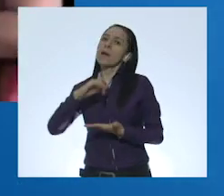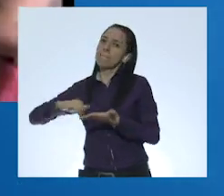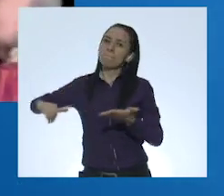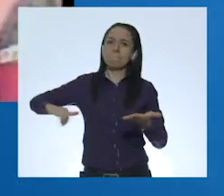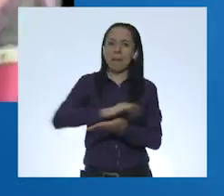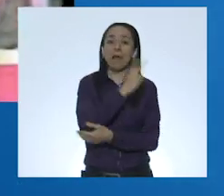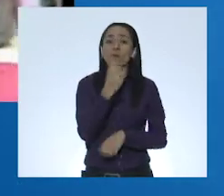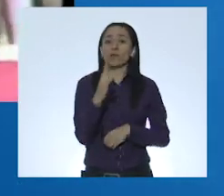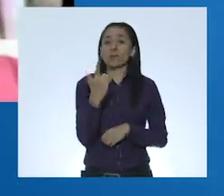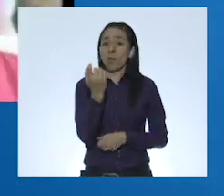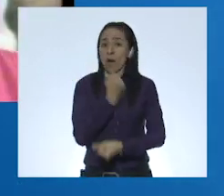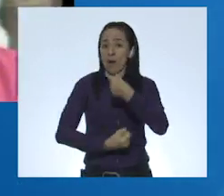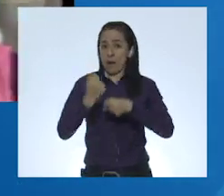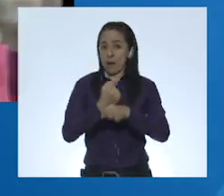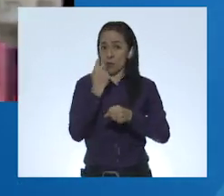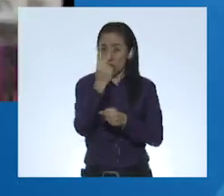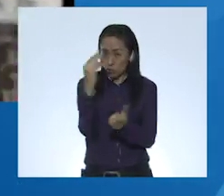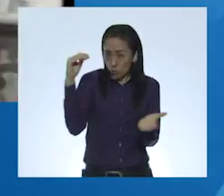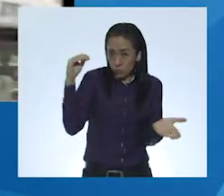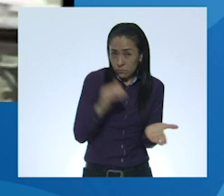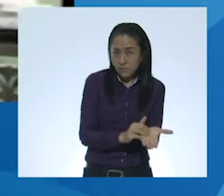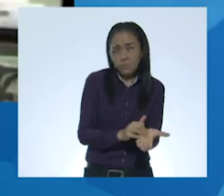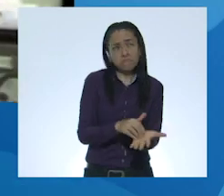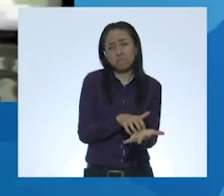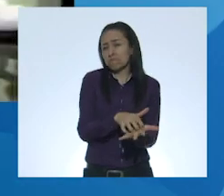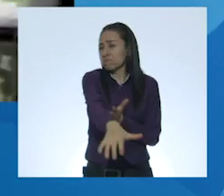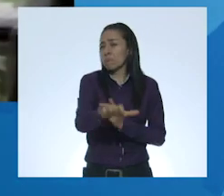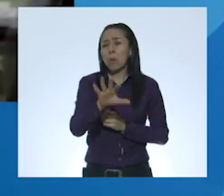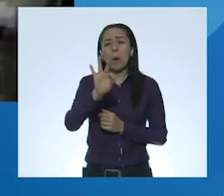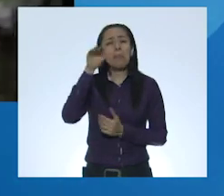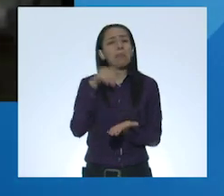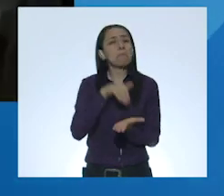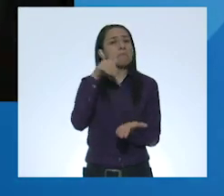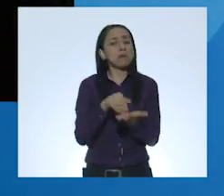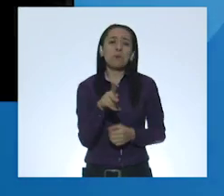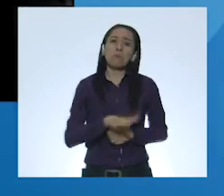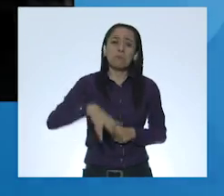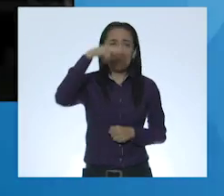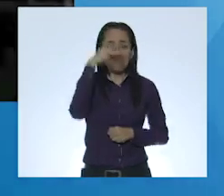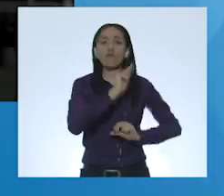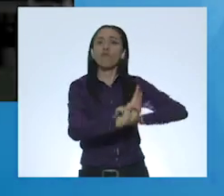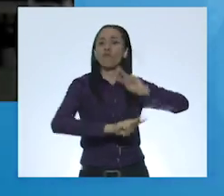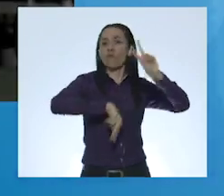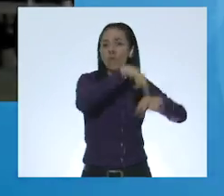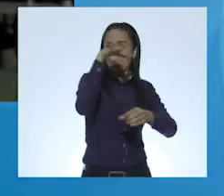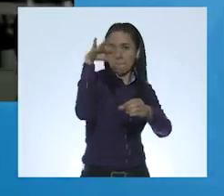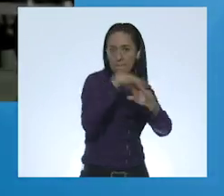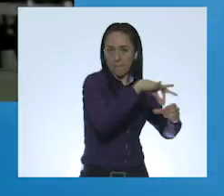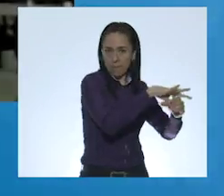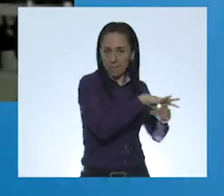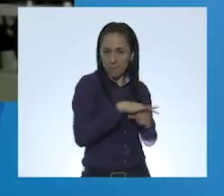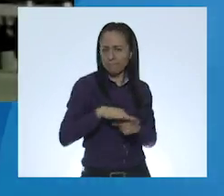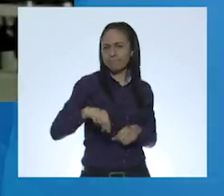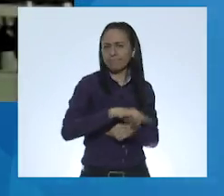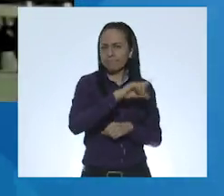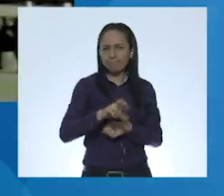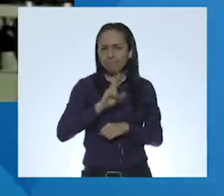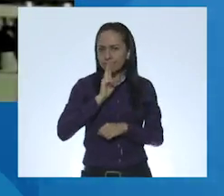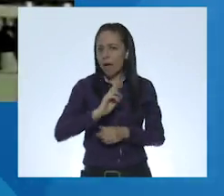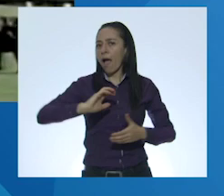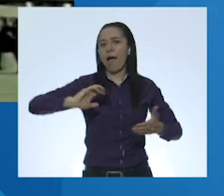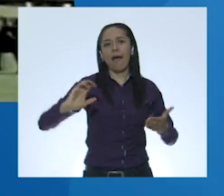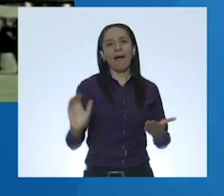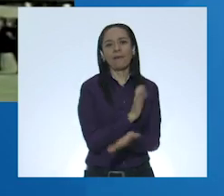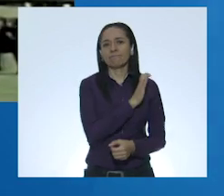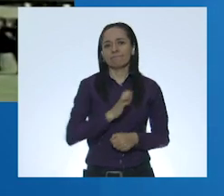julio del año 2000, cerca de 40 millones de mexicanos fueron a las urnas. El resultado fue el triunfo del